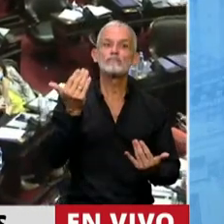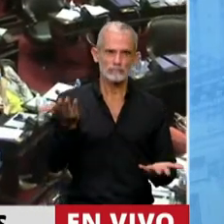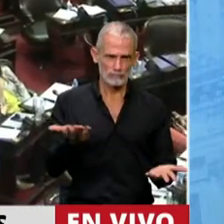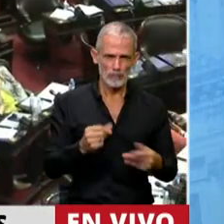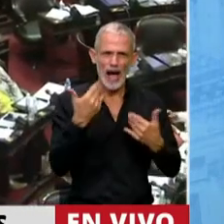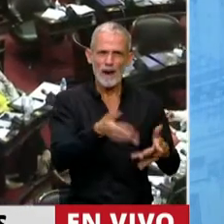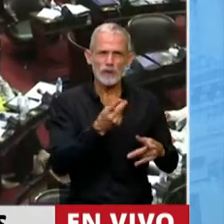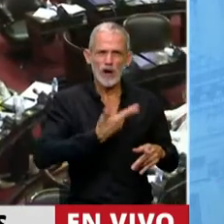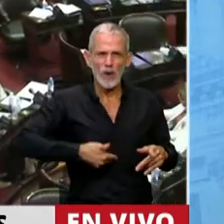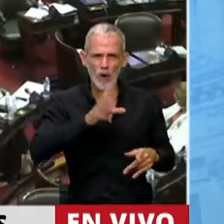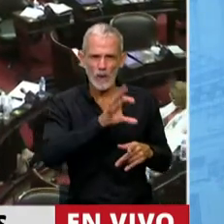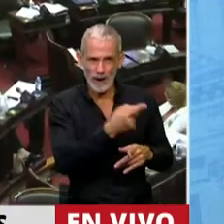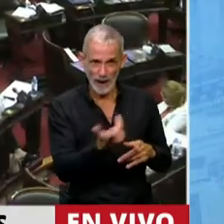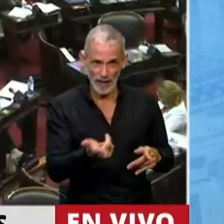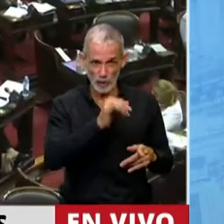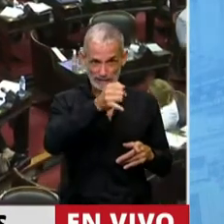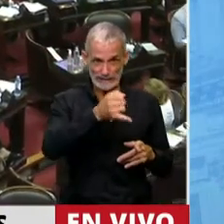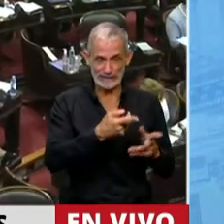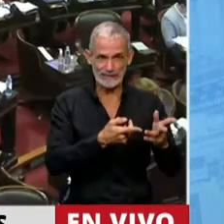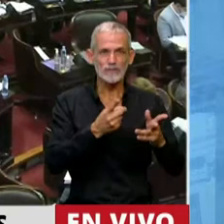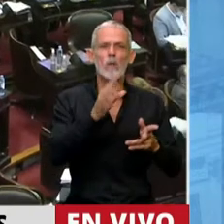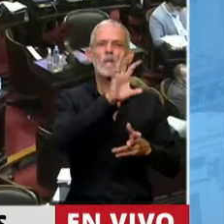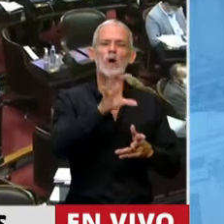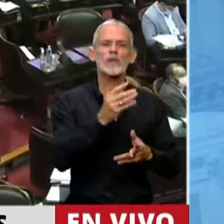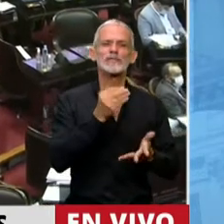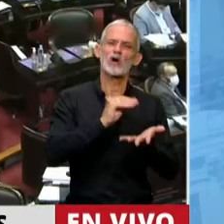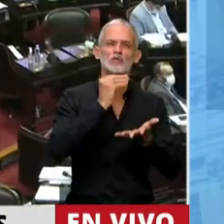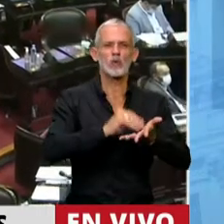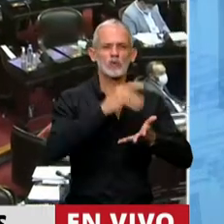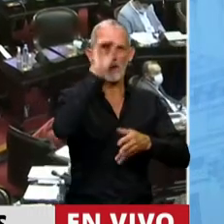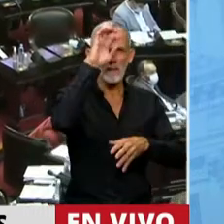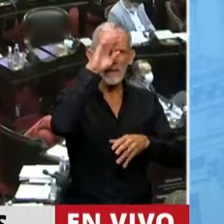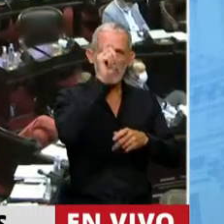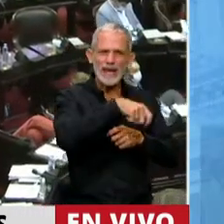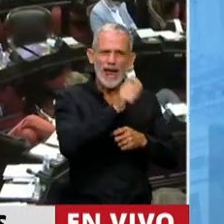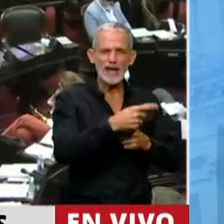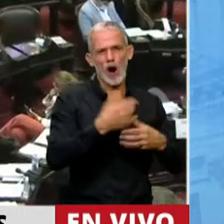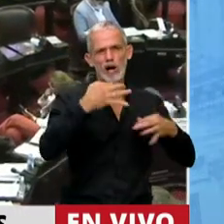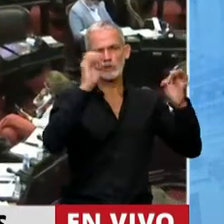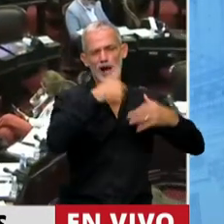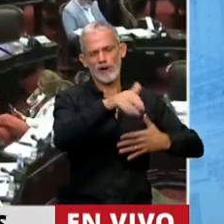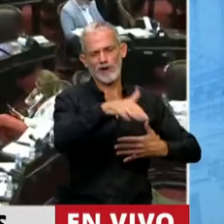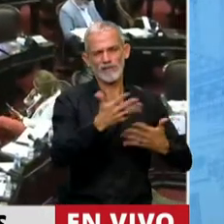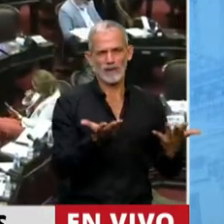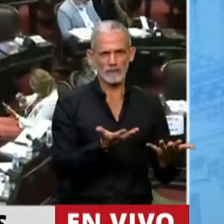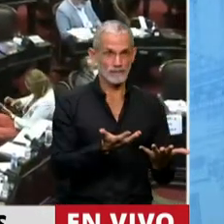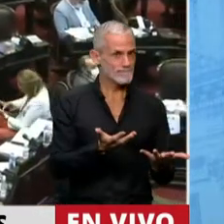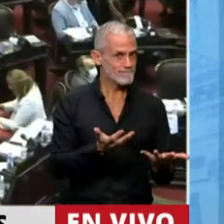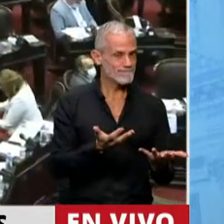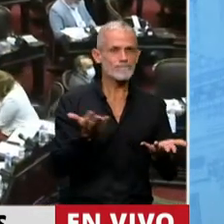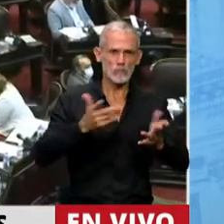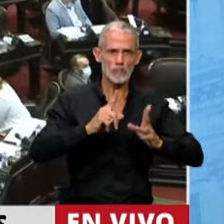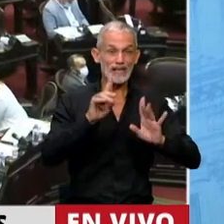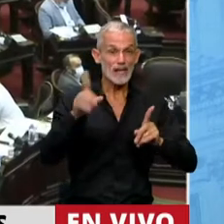apoyar a Arcioni, que encima dice que en esa provincia la mega minería los va a salvar. Y por